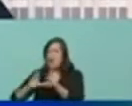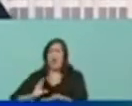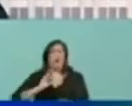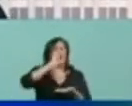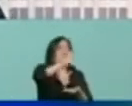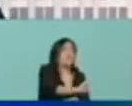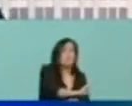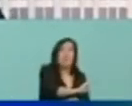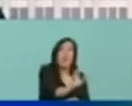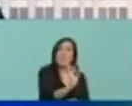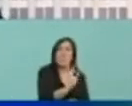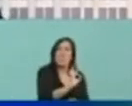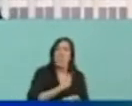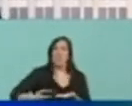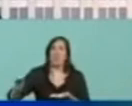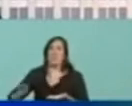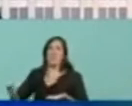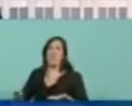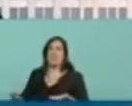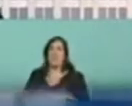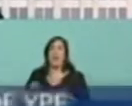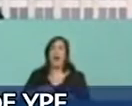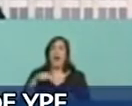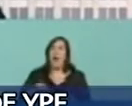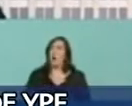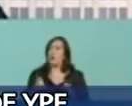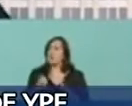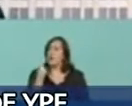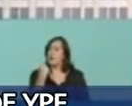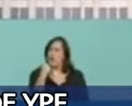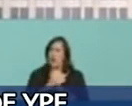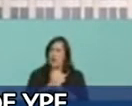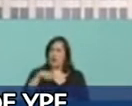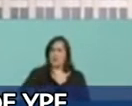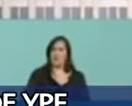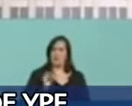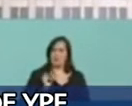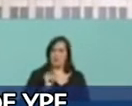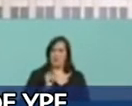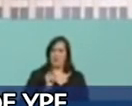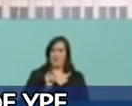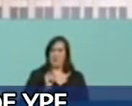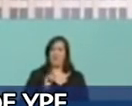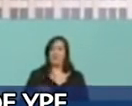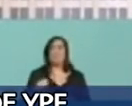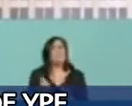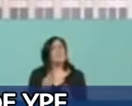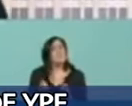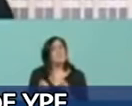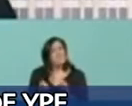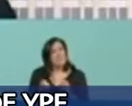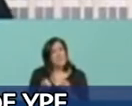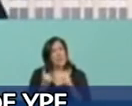haciendo esta importación que también va a ser muy fuerte este año pero que vamos a seguir sosteniendo porque necesitamos